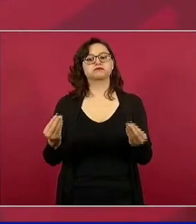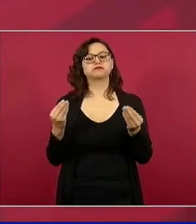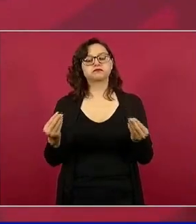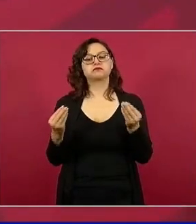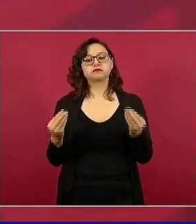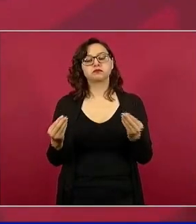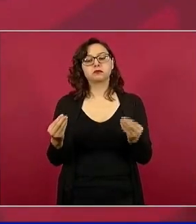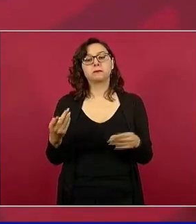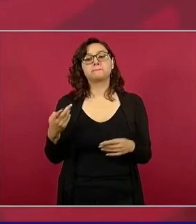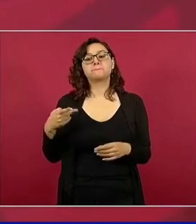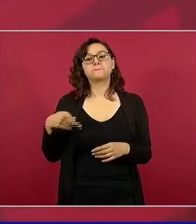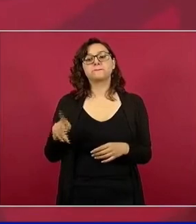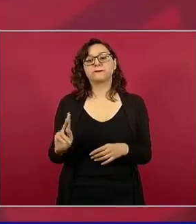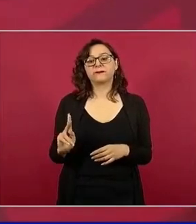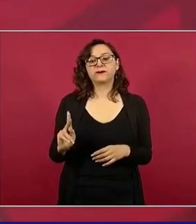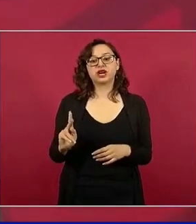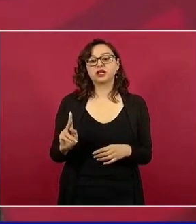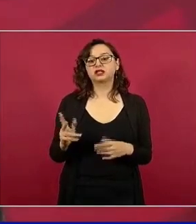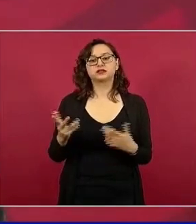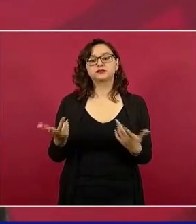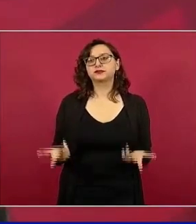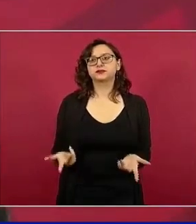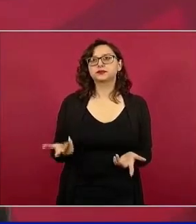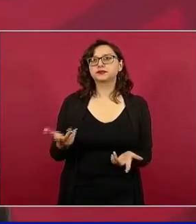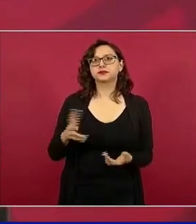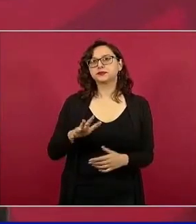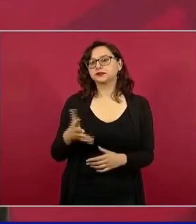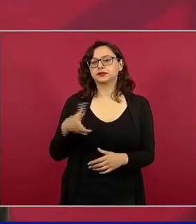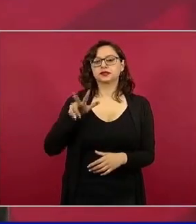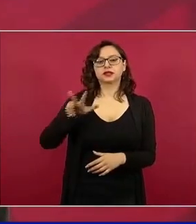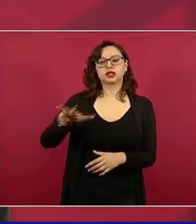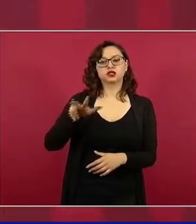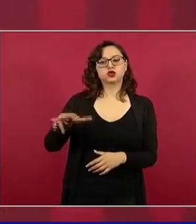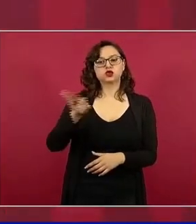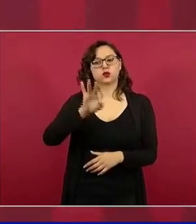no pasó del 18%,